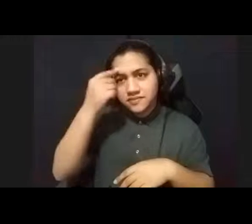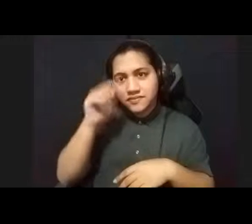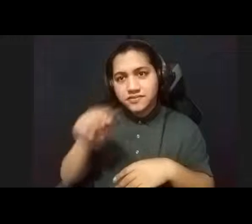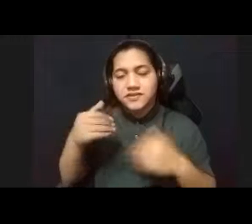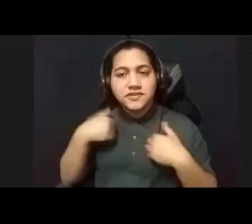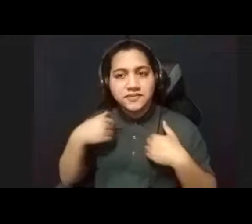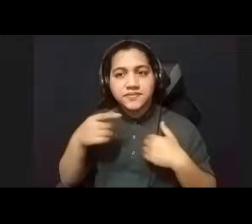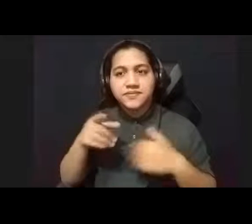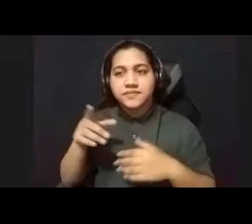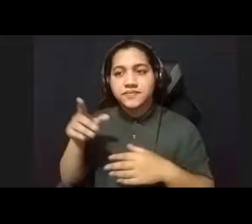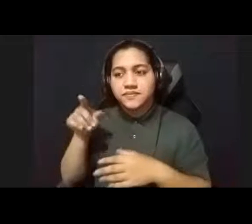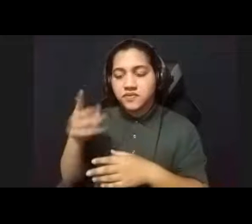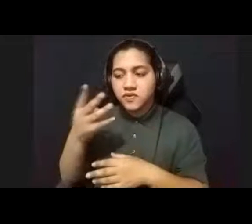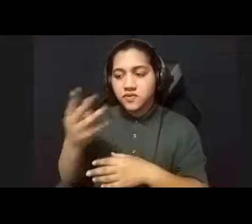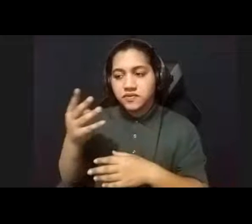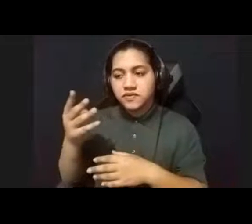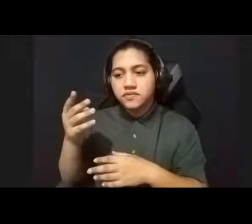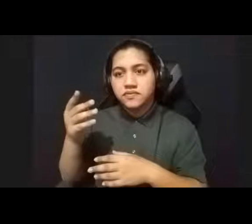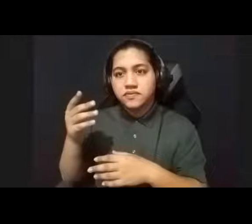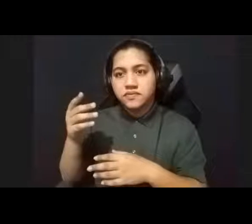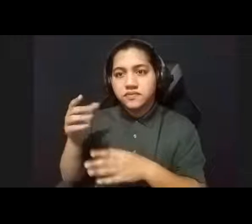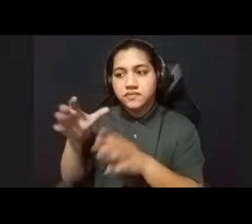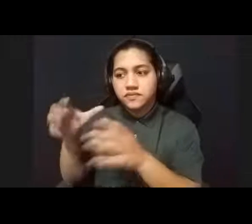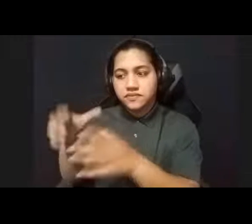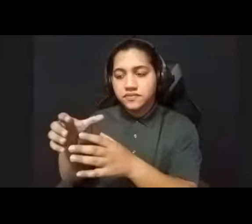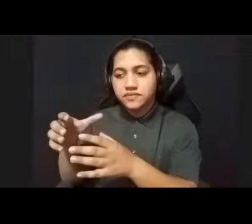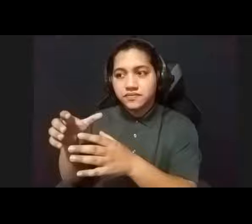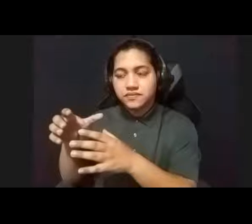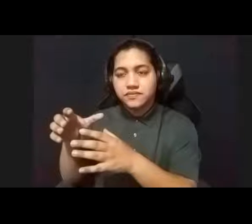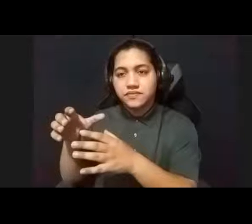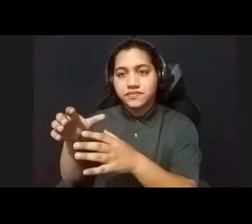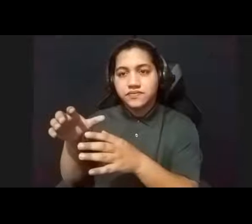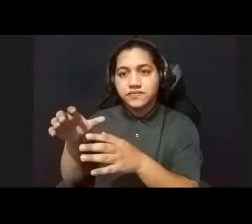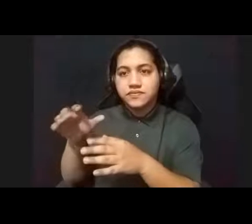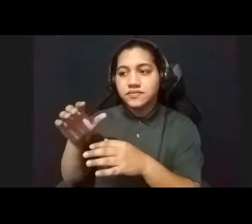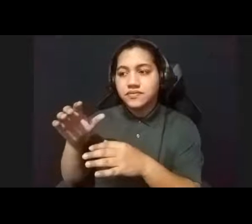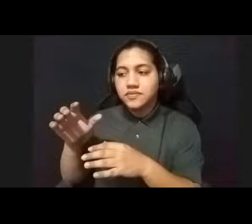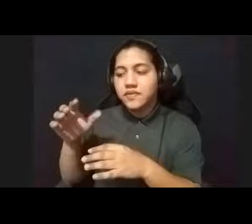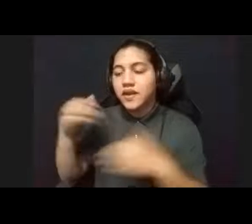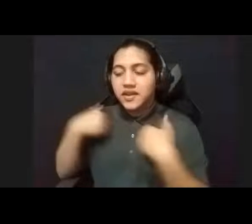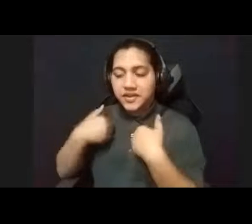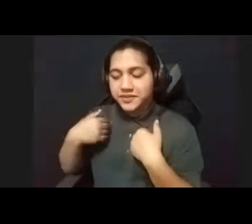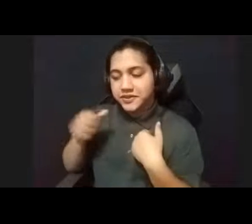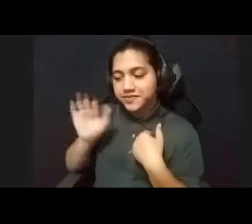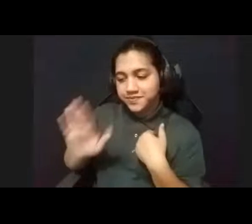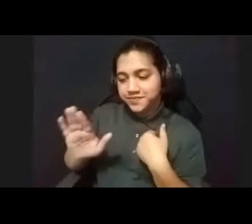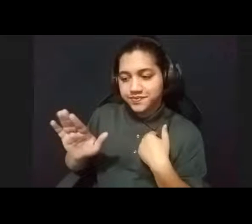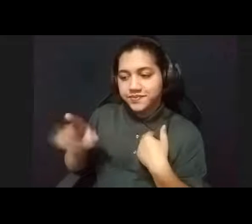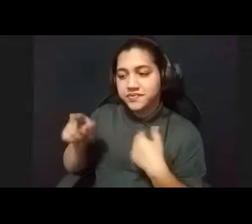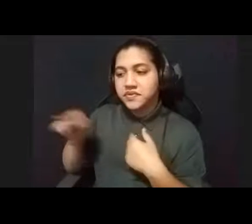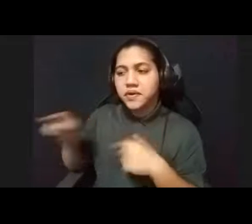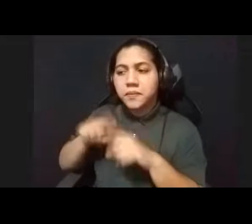pertenecido a 4 individuos de una misma especie, raza y condición, aunque de distinta